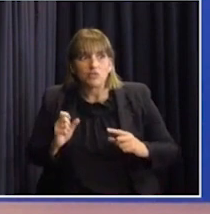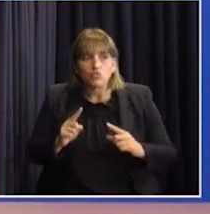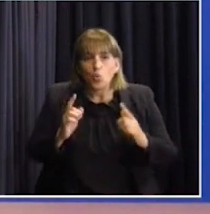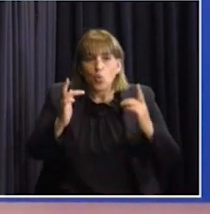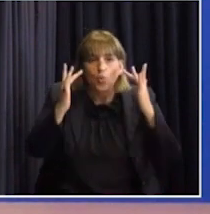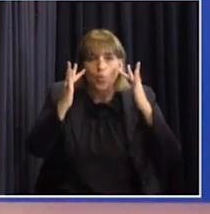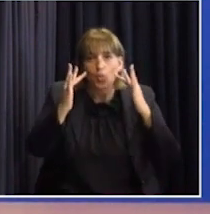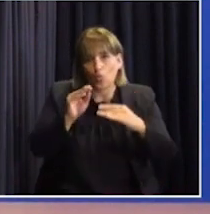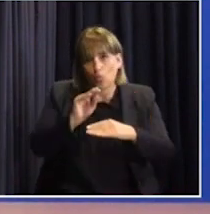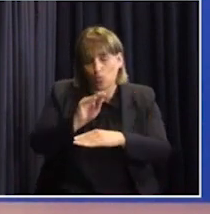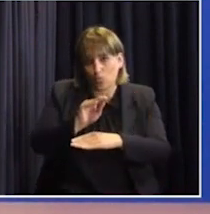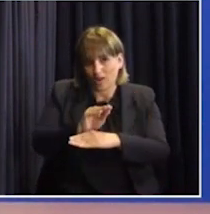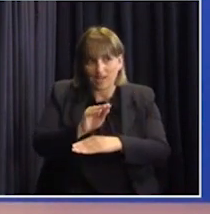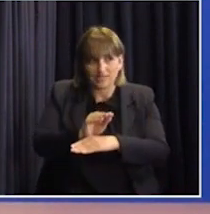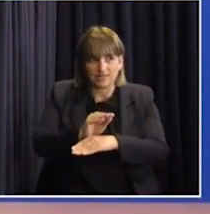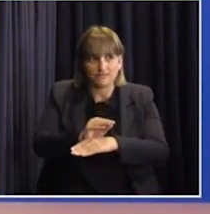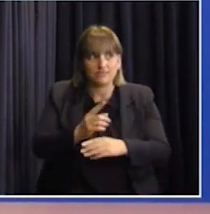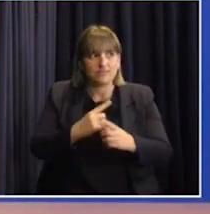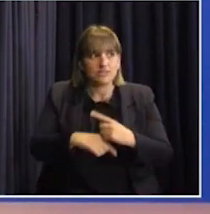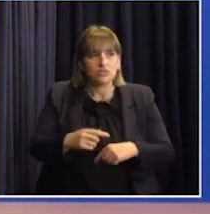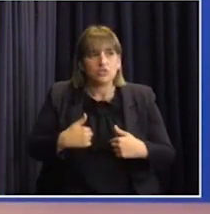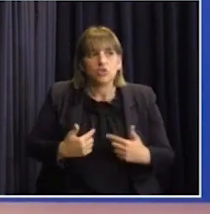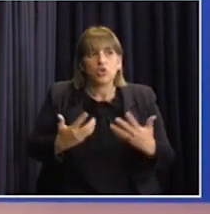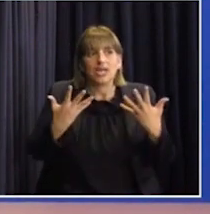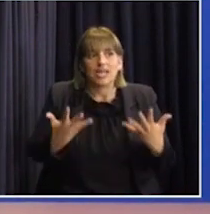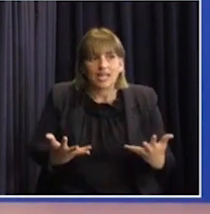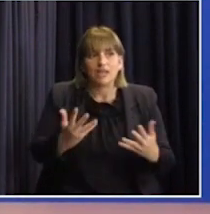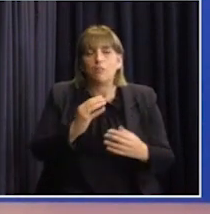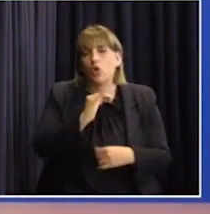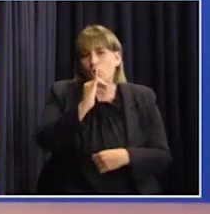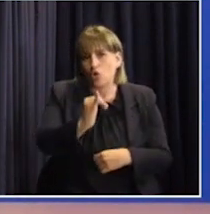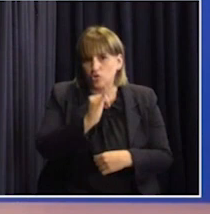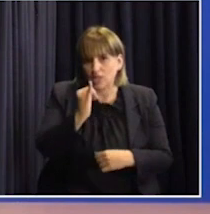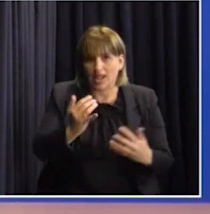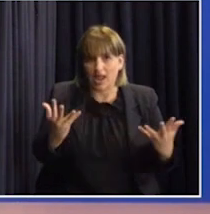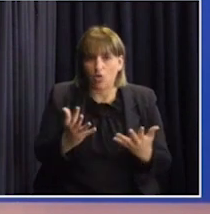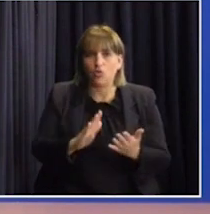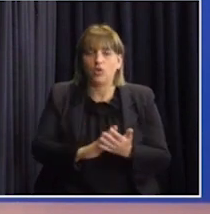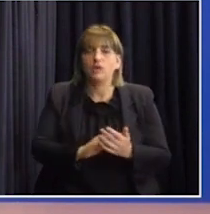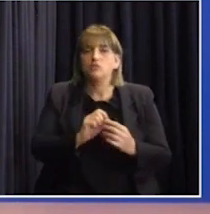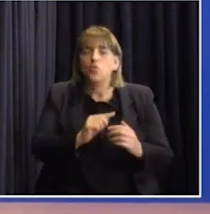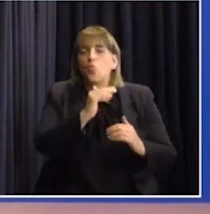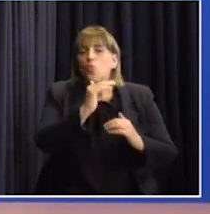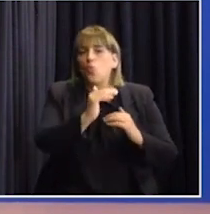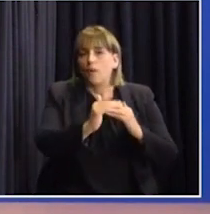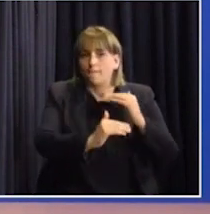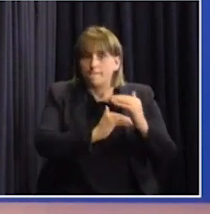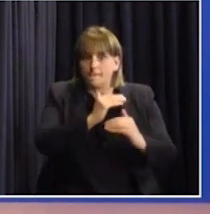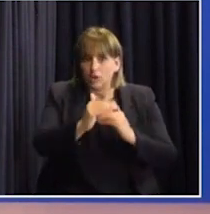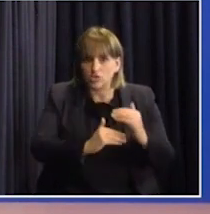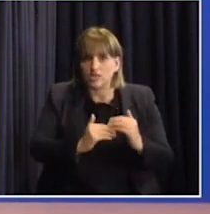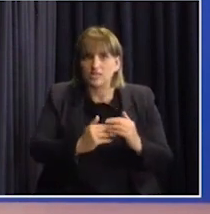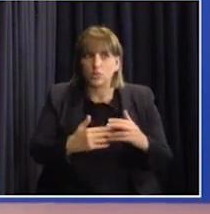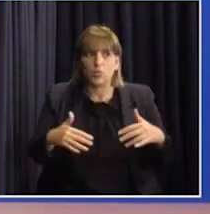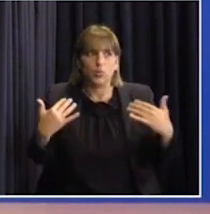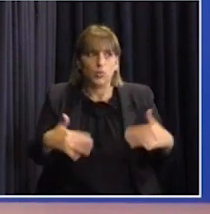hijos y les queremos contar que este proceso ha sido